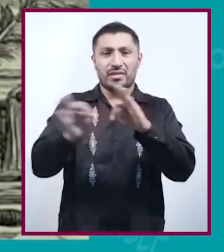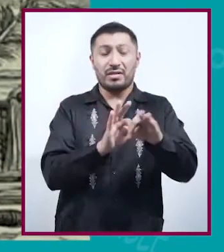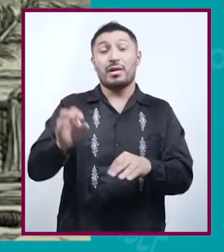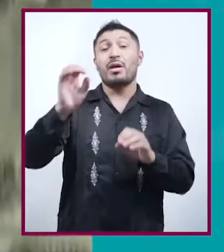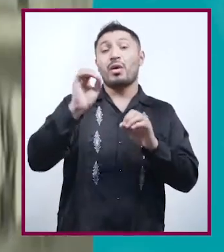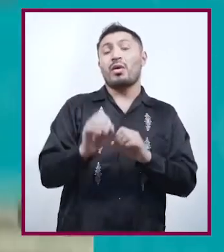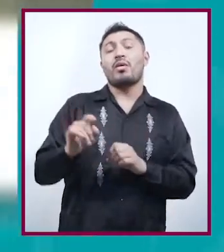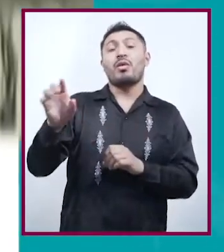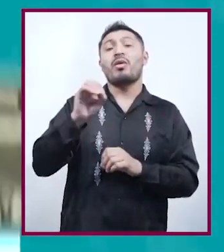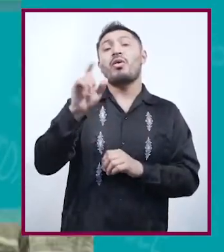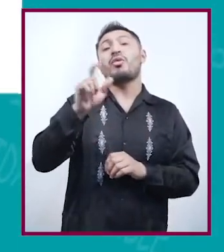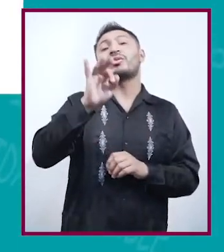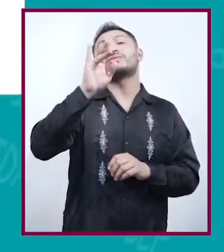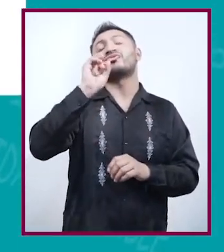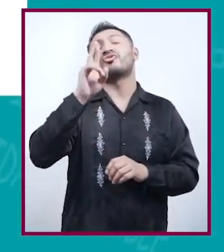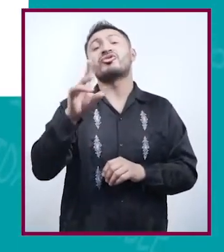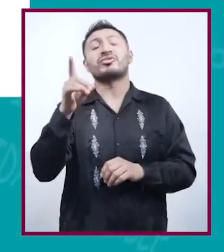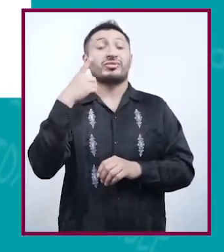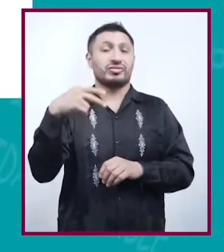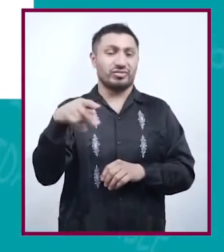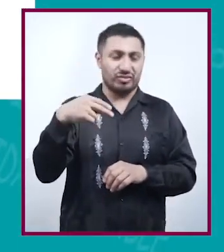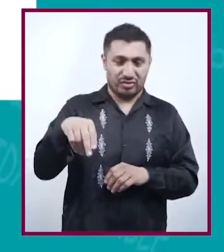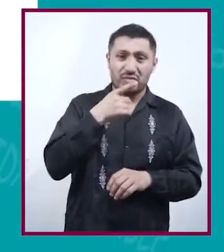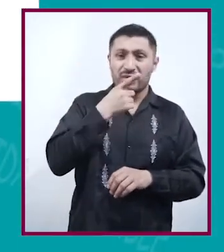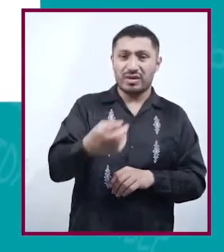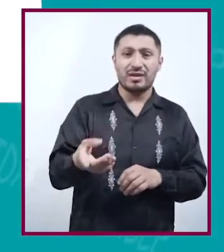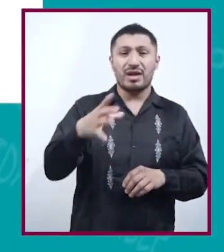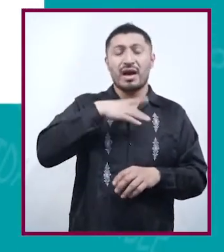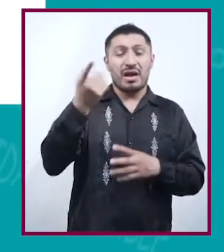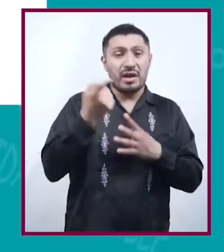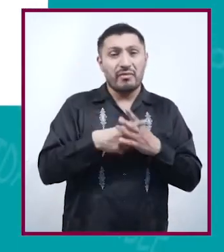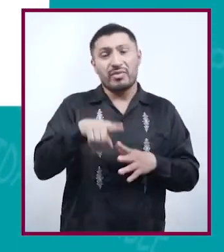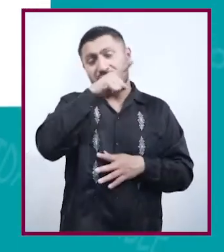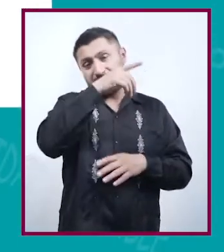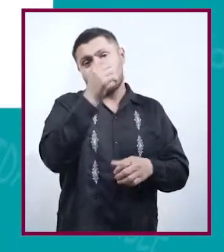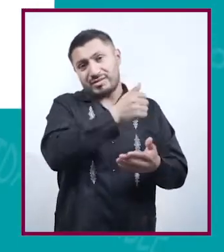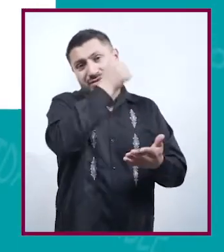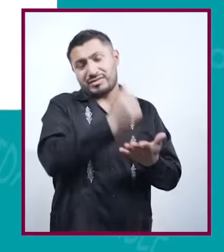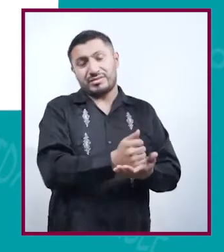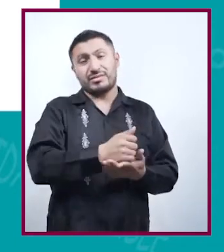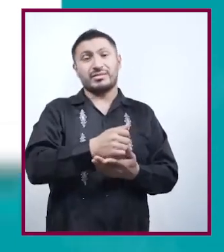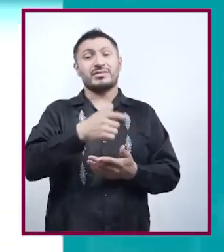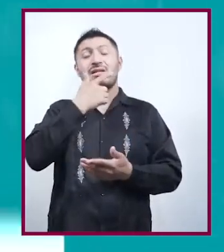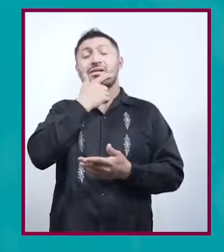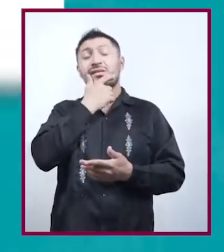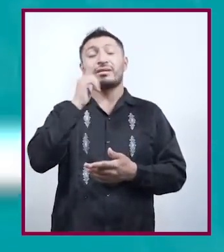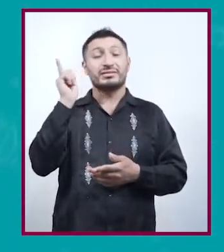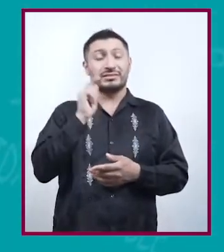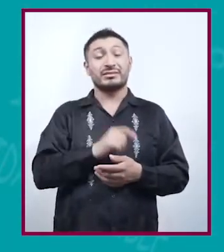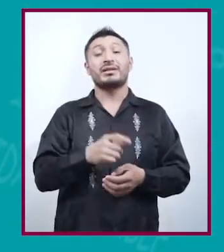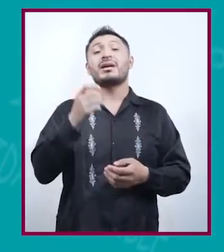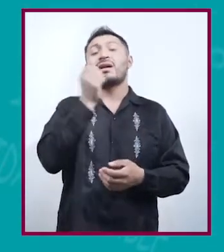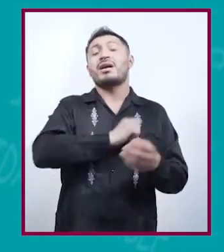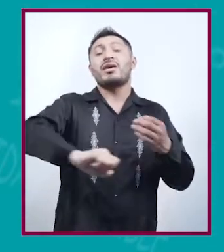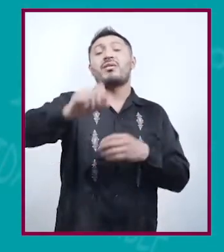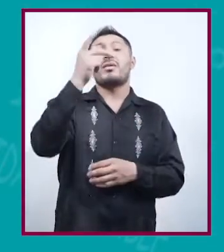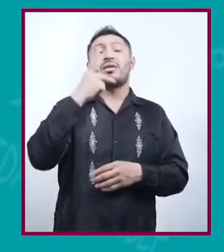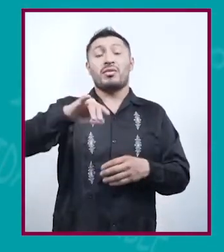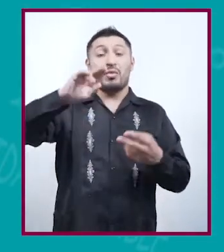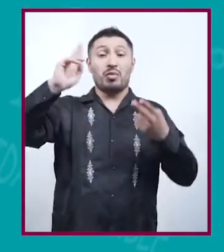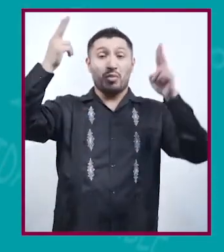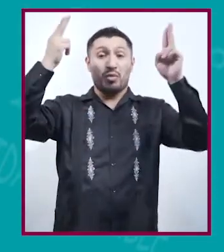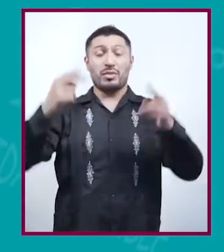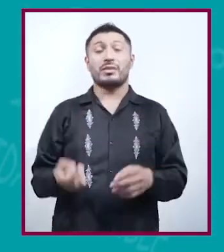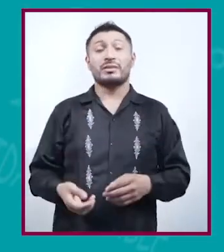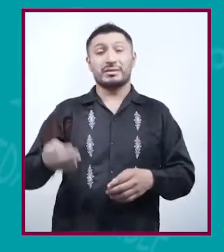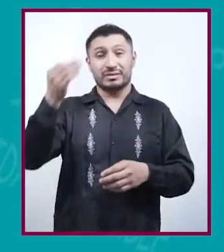de trabajadores. ¿O son unos Oxford? Como su nombre indica, estos zapatos tienen su origen en aquella ciudad inglesa, famosa por